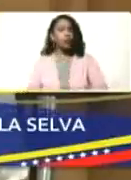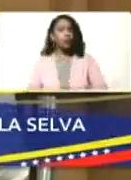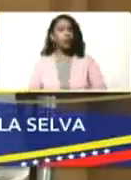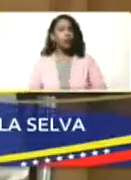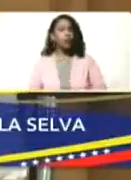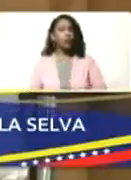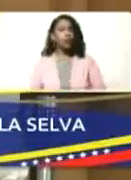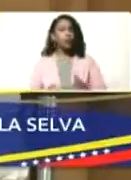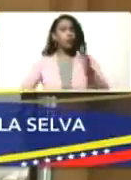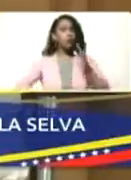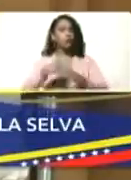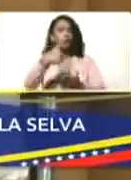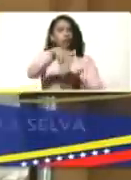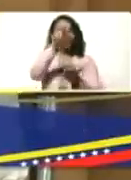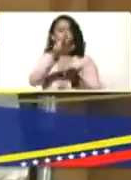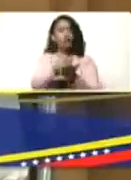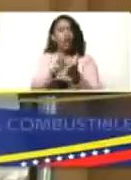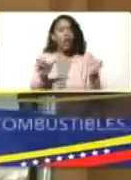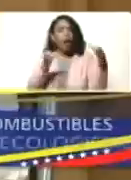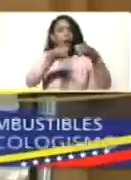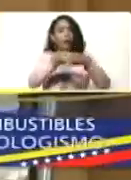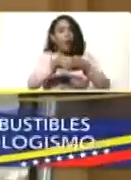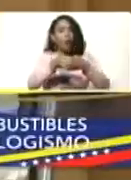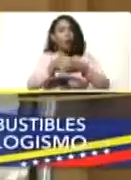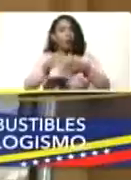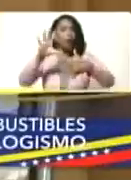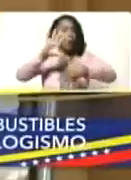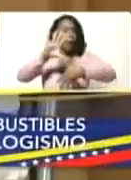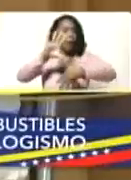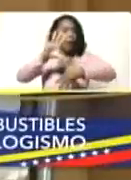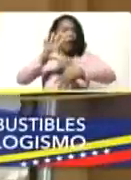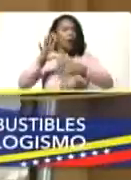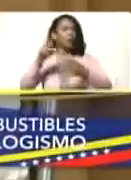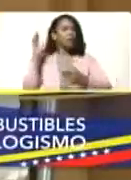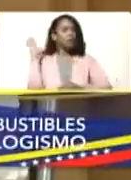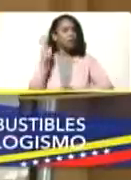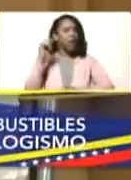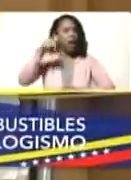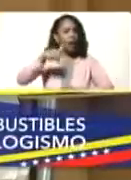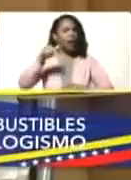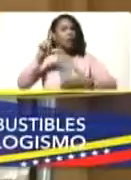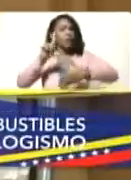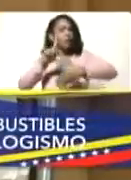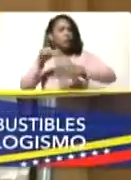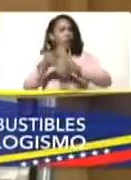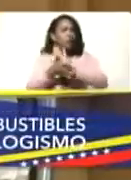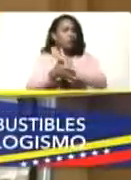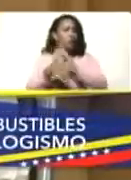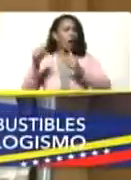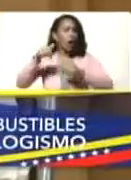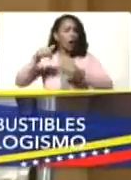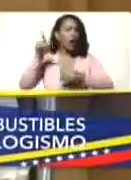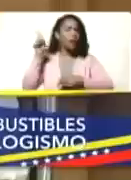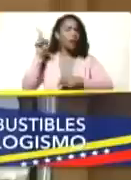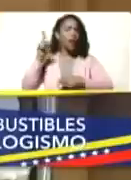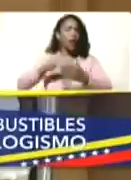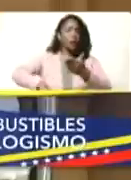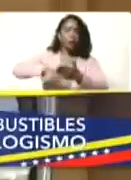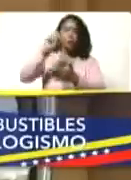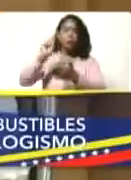Una vez se aprobó la Convención Americana, lo que vino en América Latina, esa creo que se firmó